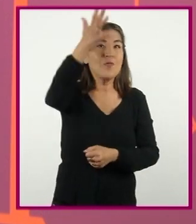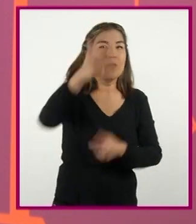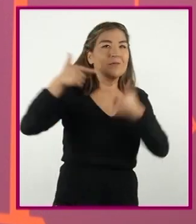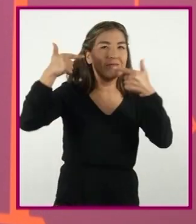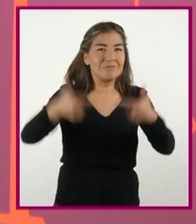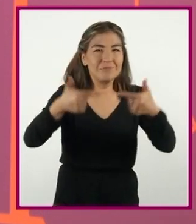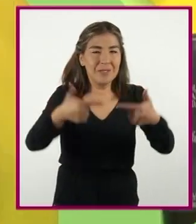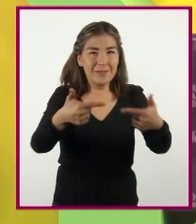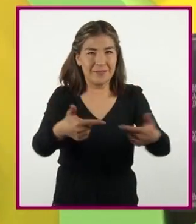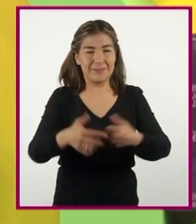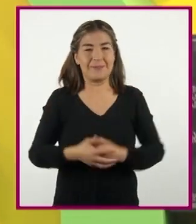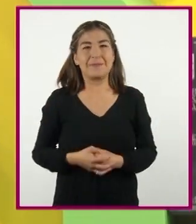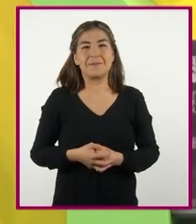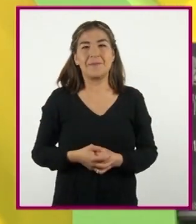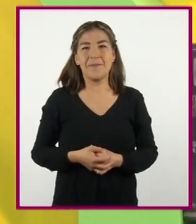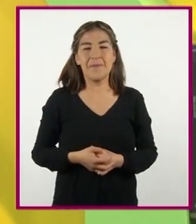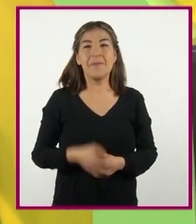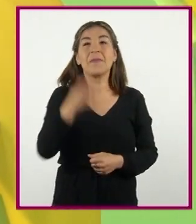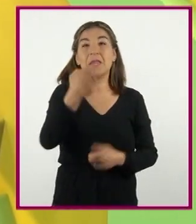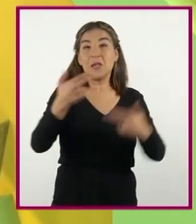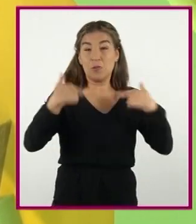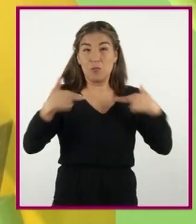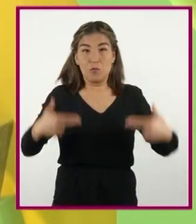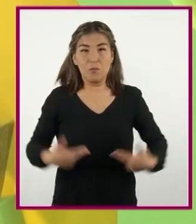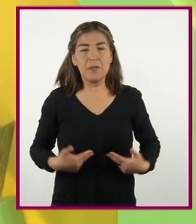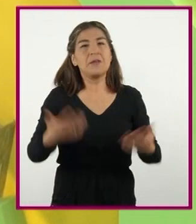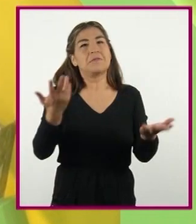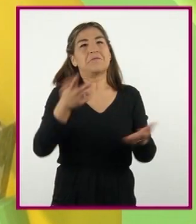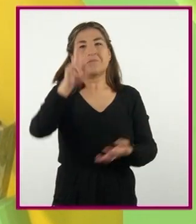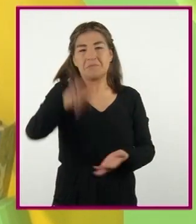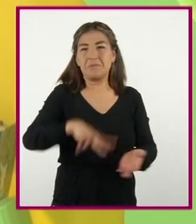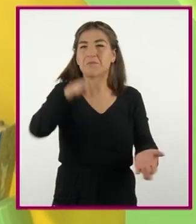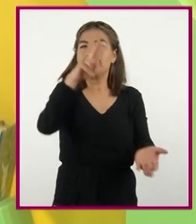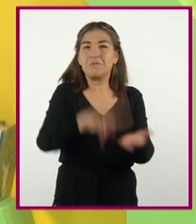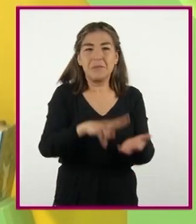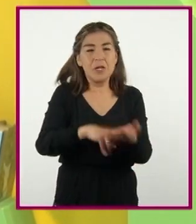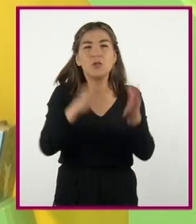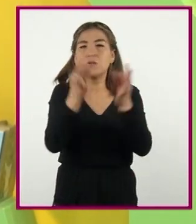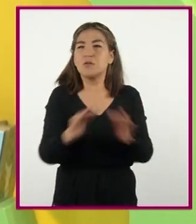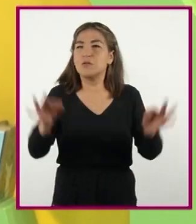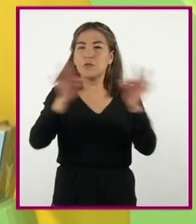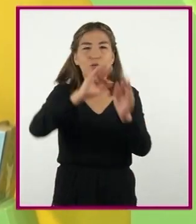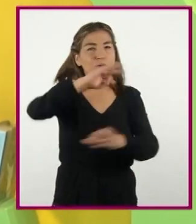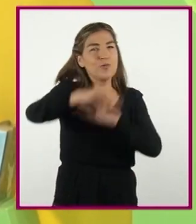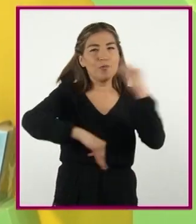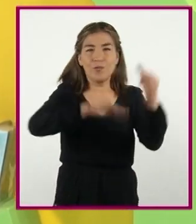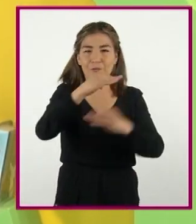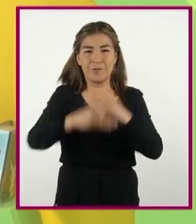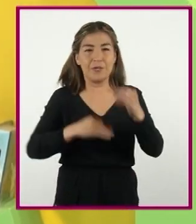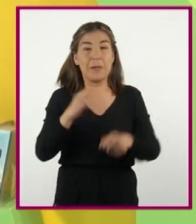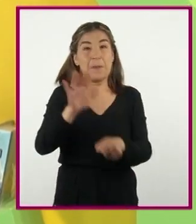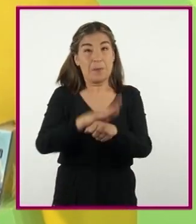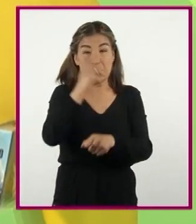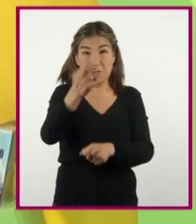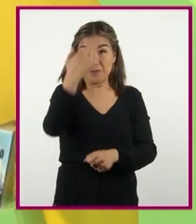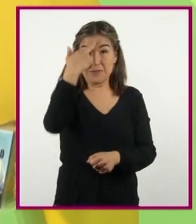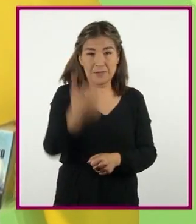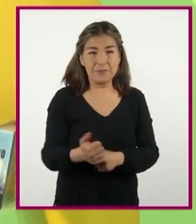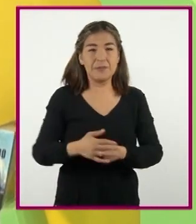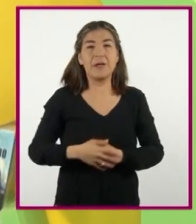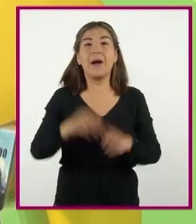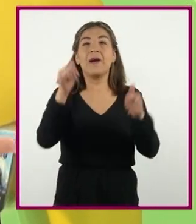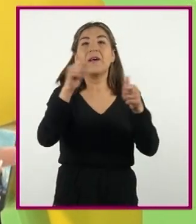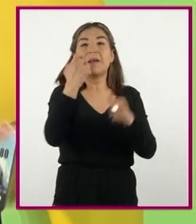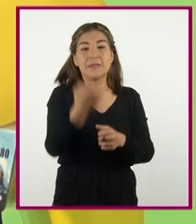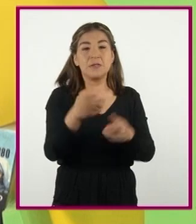futuras. La humanidad es un baluarte para todas y todos. Por ello, en el